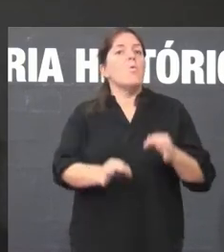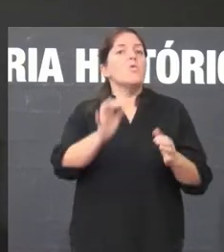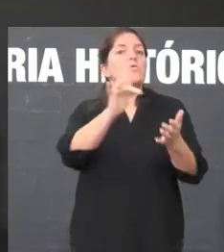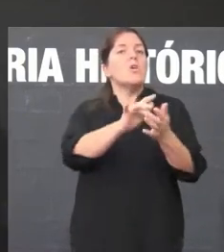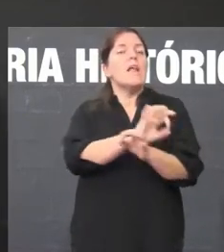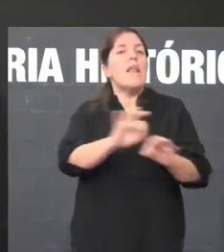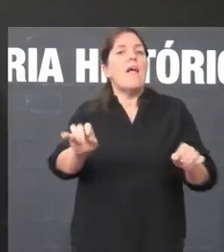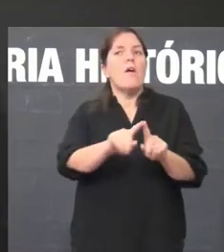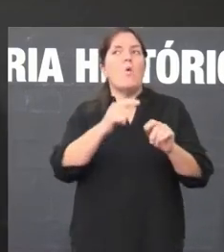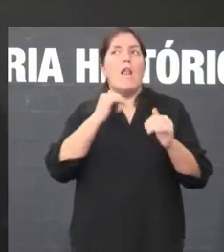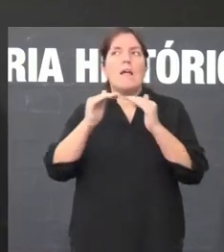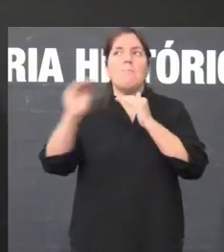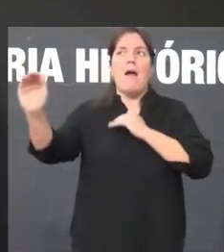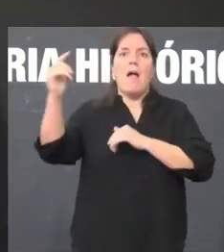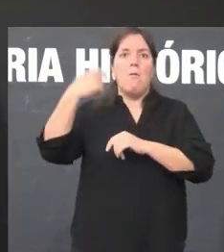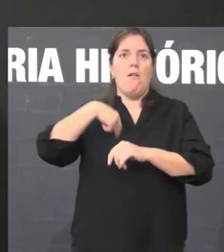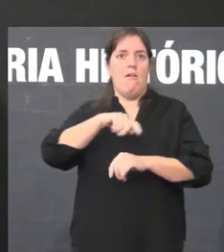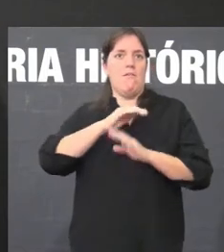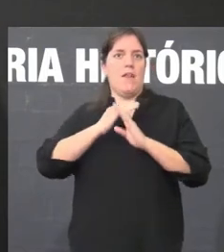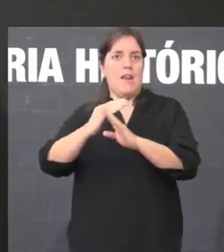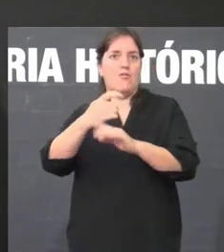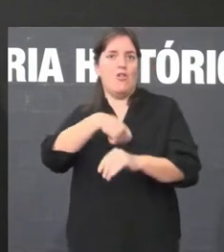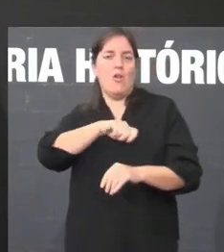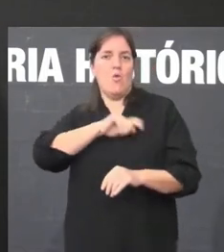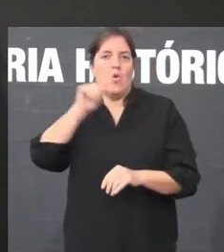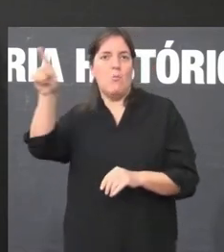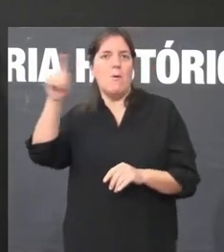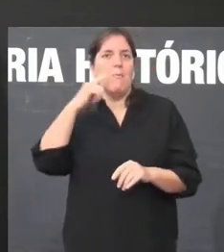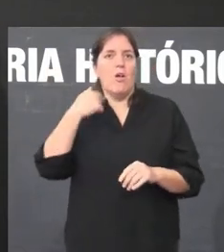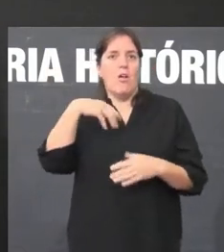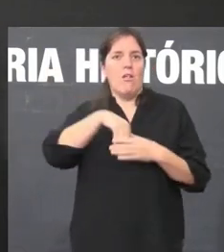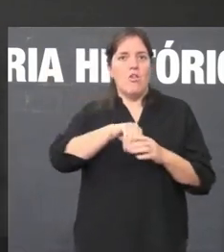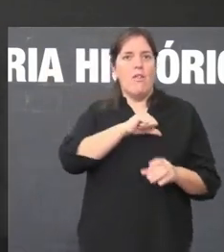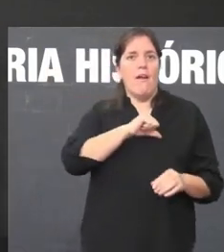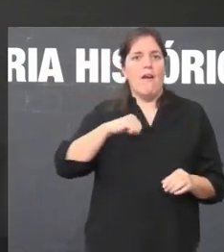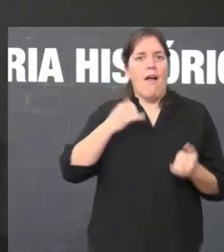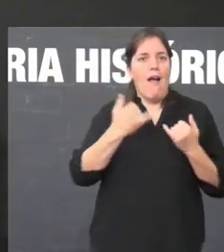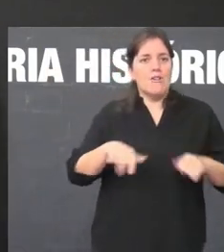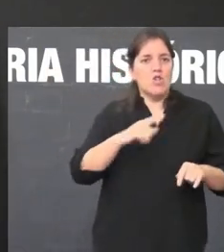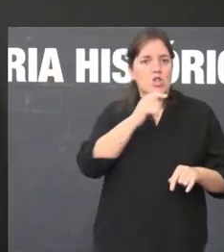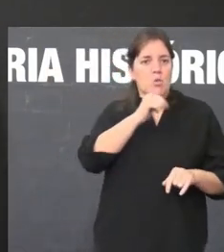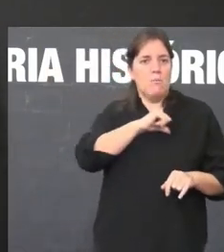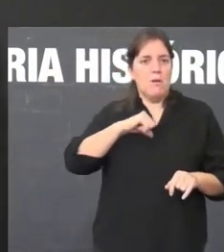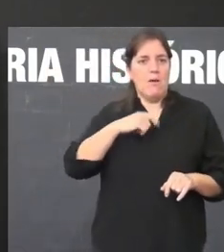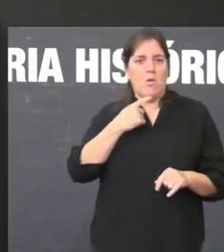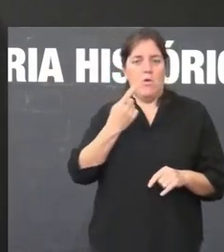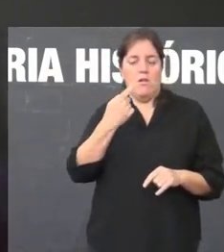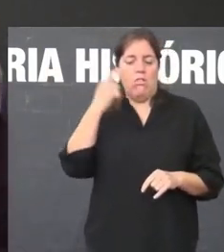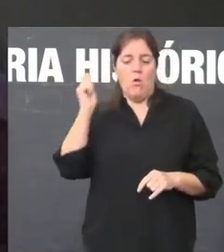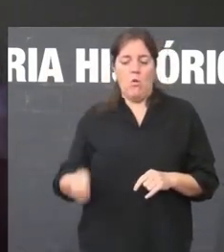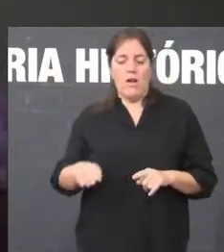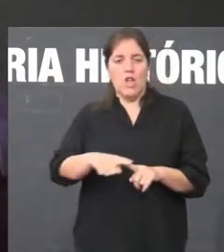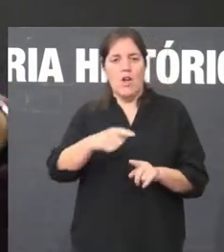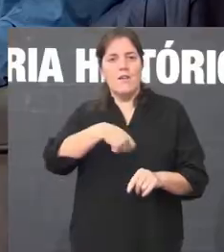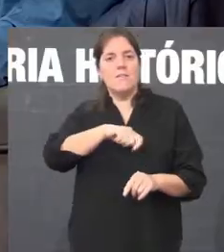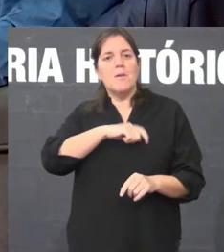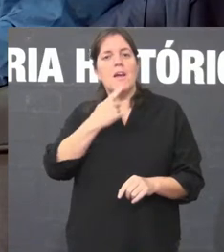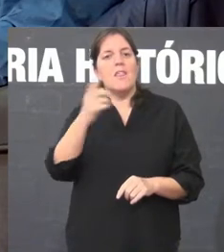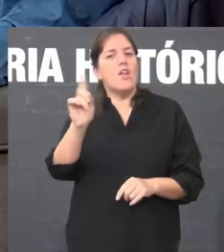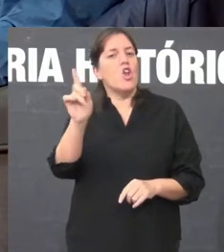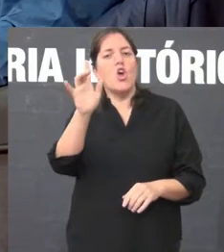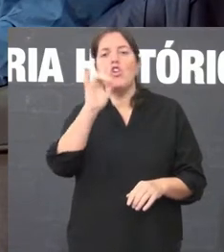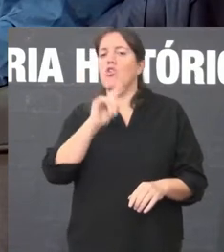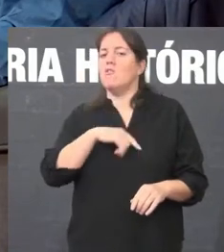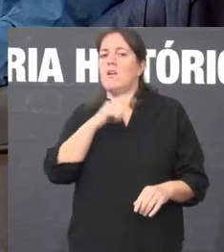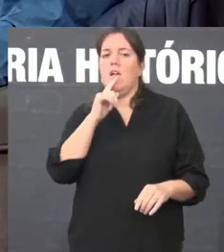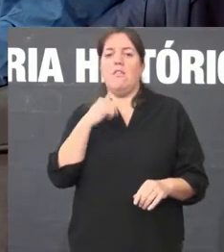países europeos, ¿no? En cuanto a sus actos privados, evidentemente no. No, enseguida nos dejó claro la judicatura española, bueno, el otro día decían, ¿no?, los servicios